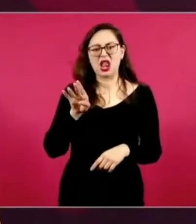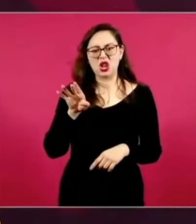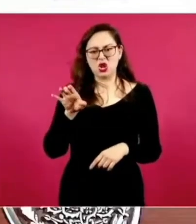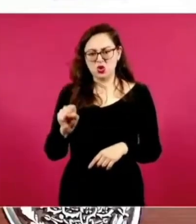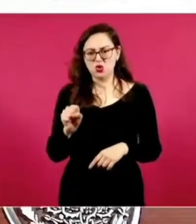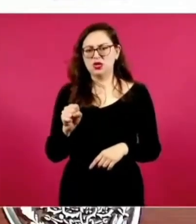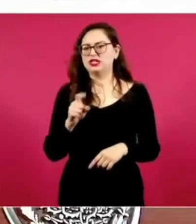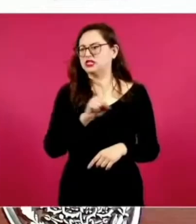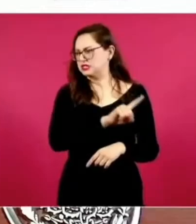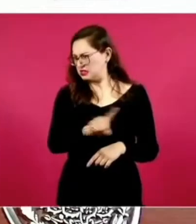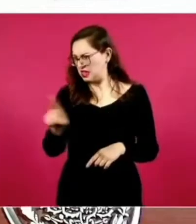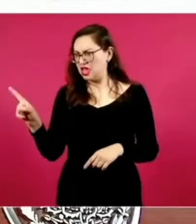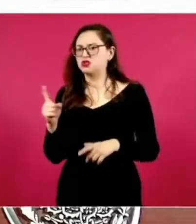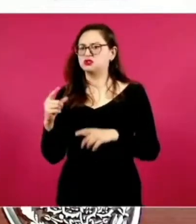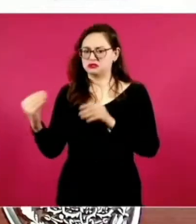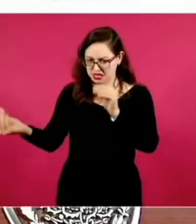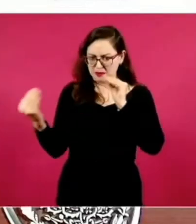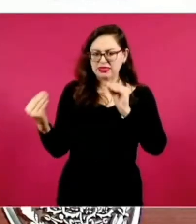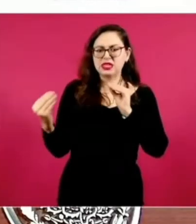con todos.